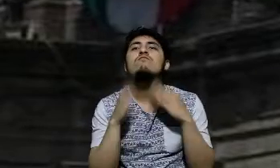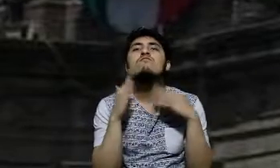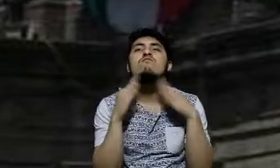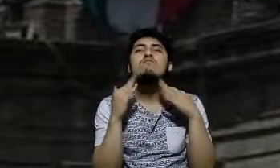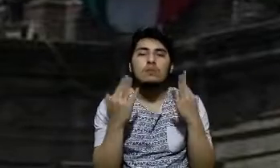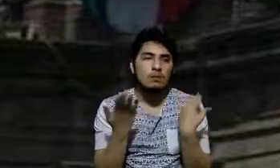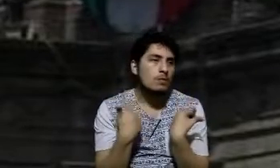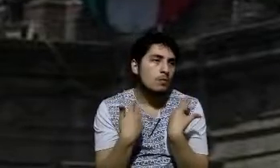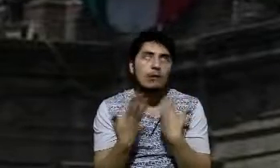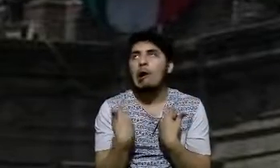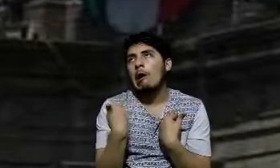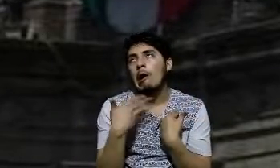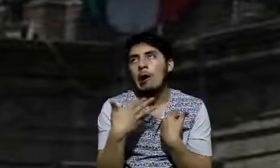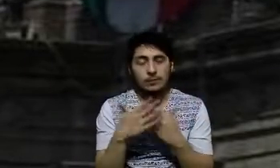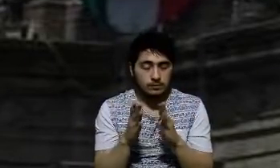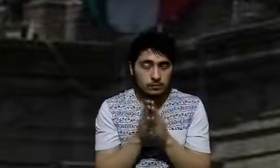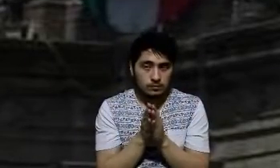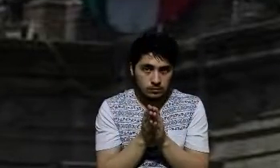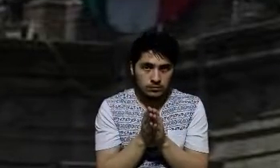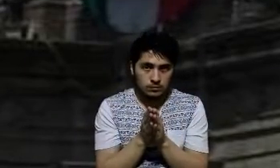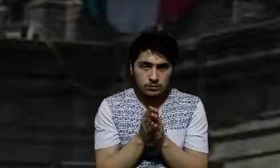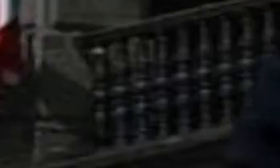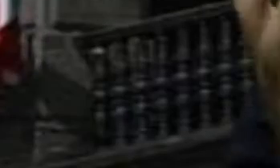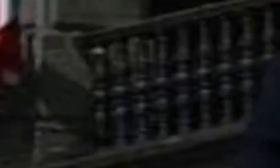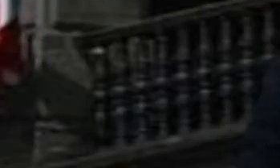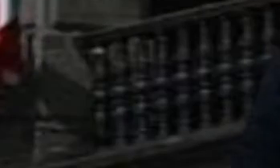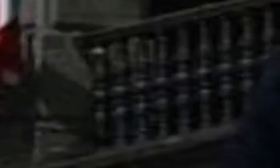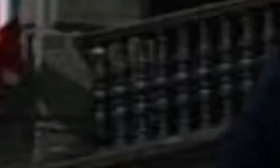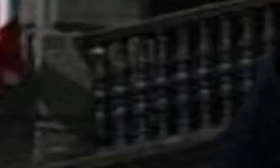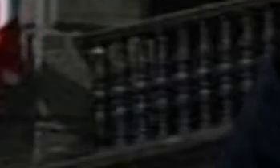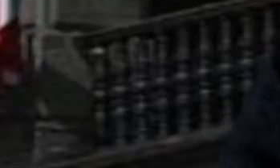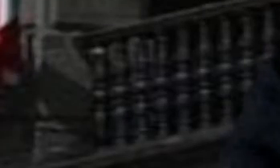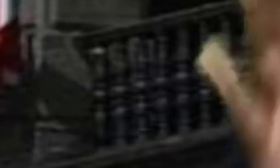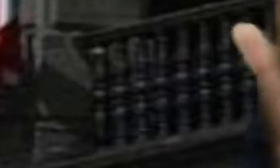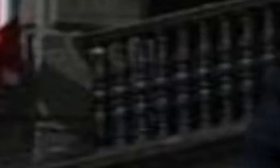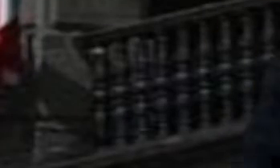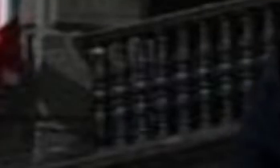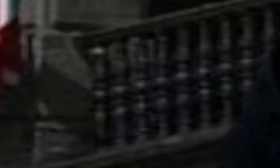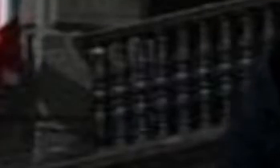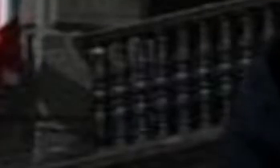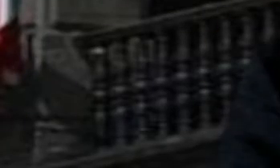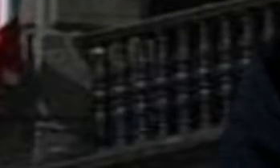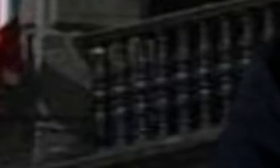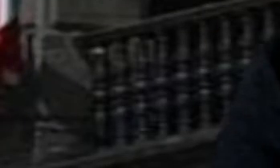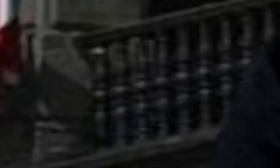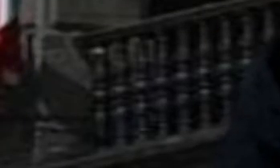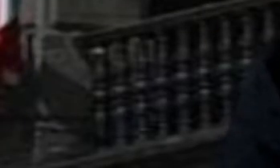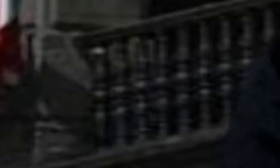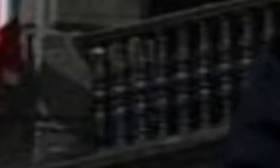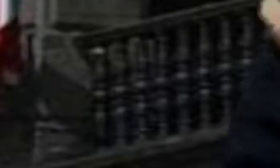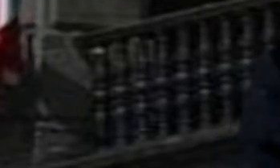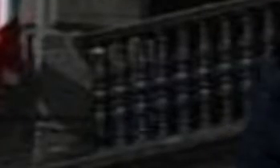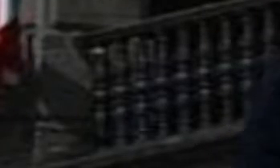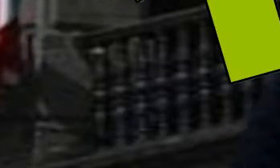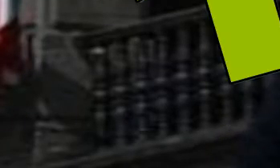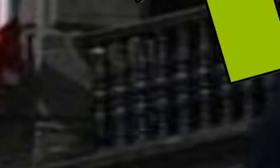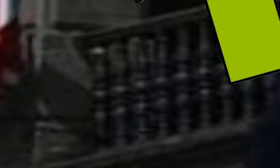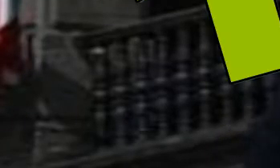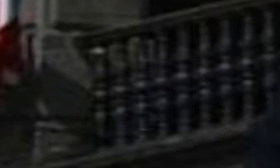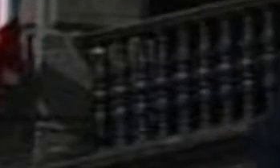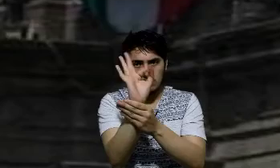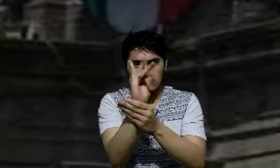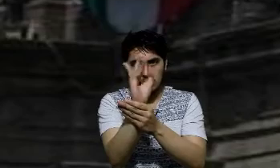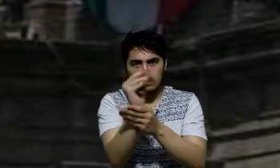les damos más horas de trabajo. No se preocupen, ya la jornada ya no va a ser de 8 horas mínima. No, horas son